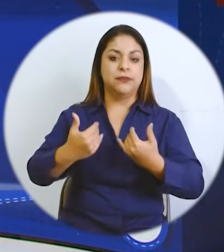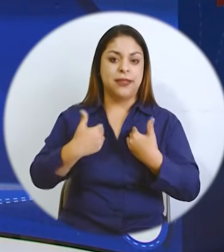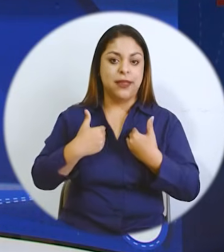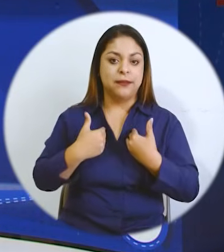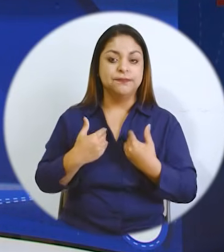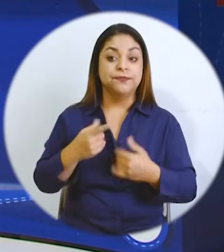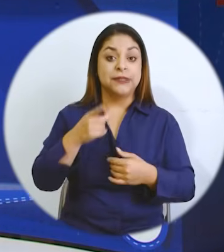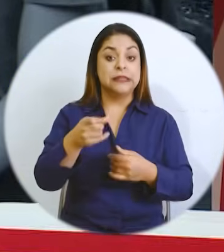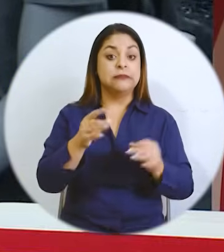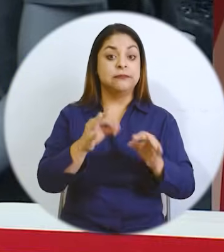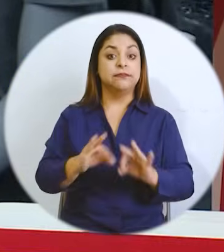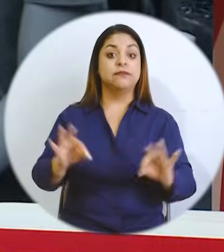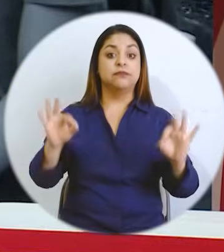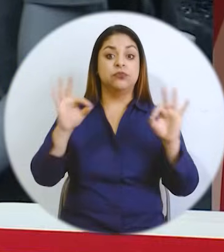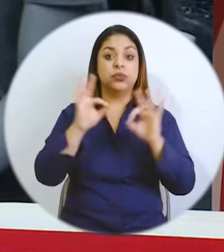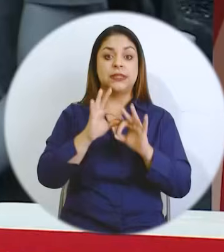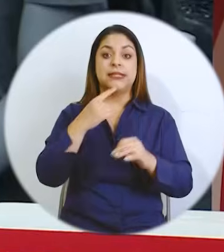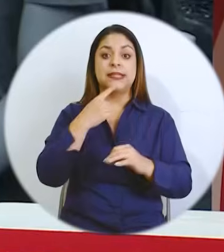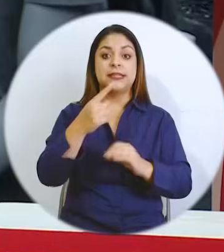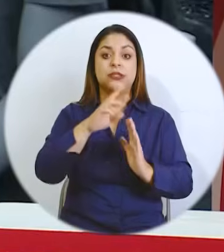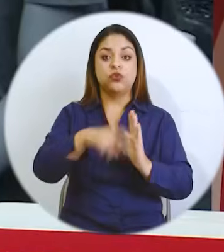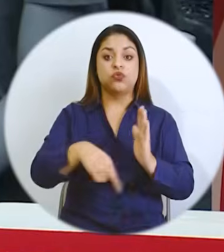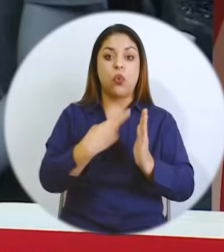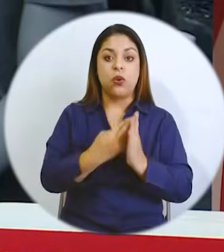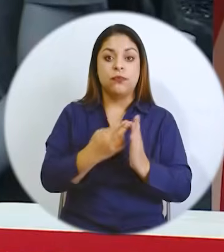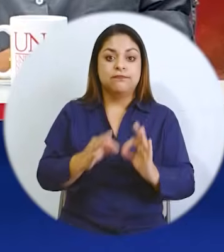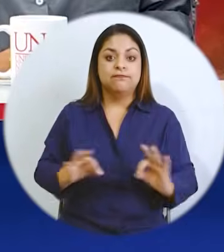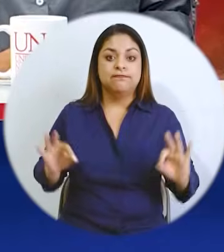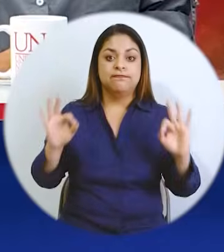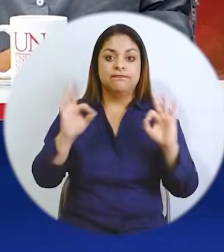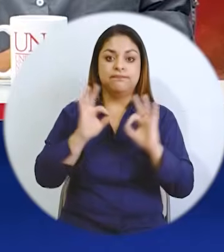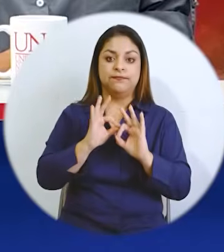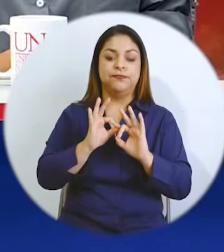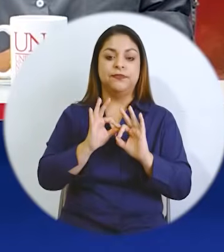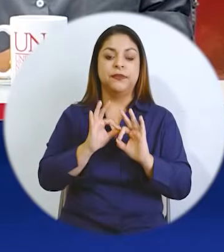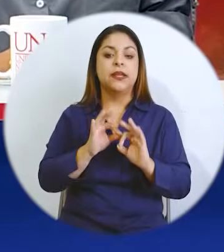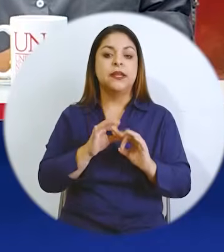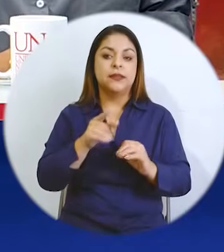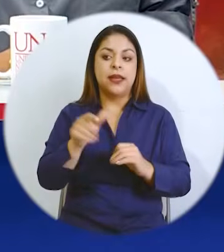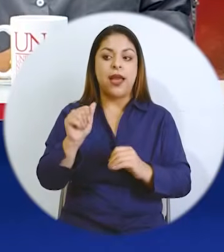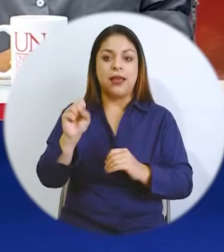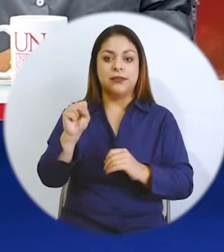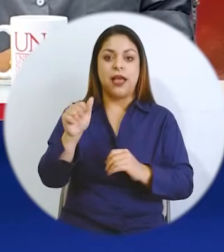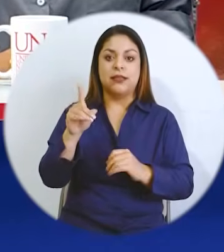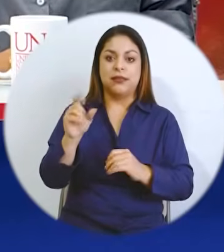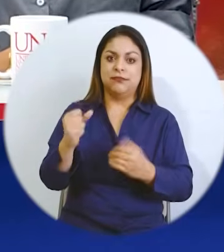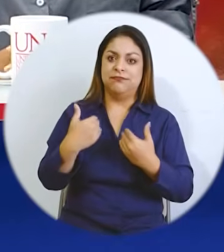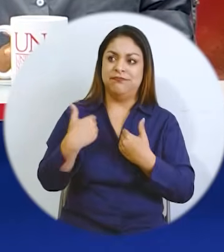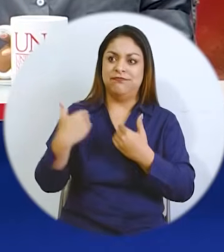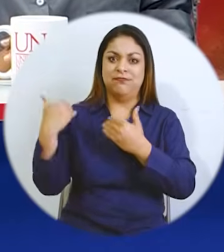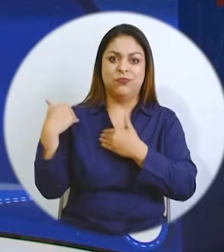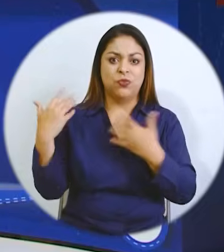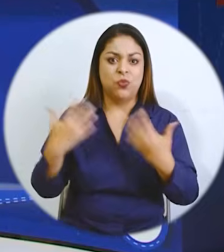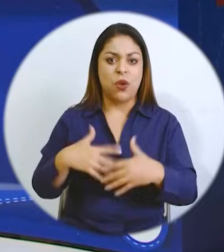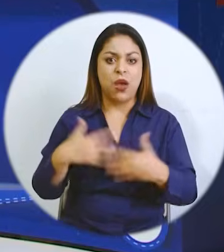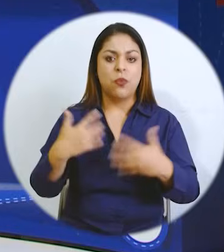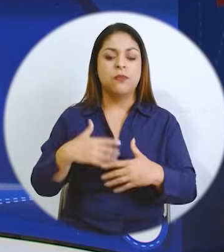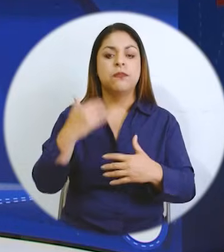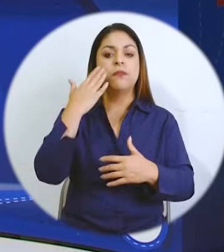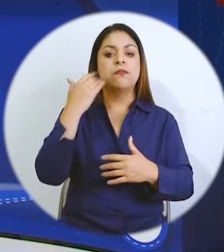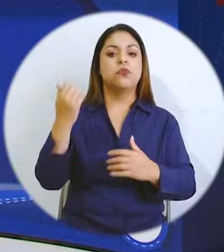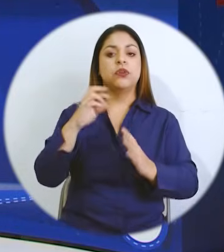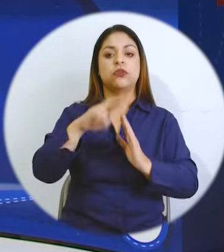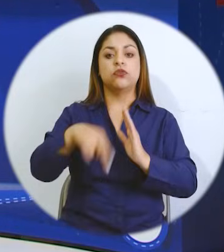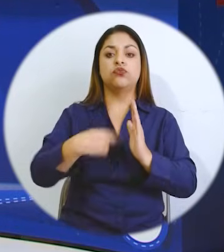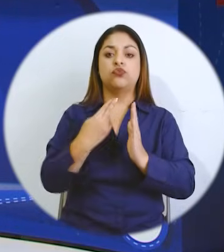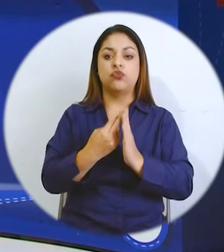Es de suma importancia nombrar este rol fundamental y ese protagonismo que han tenido las asadas en abastecimiento de agua, porque ahora doña Cinia nos